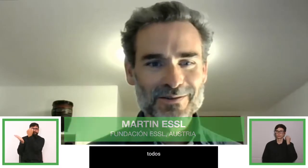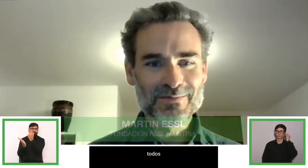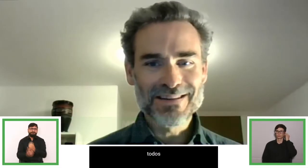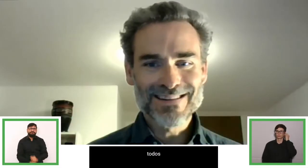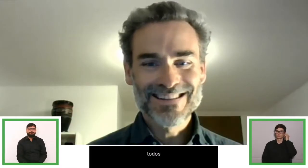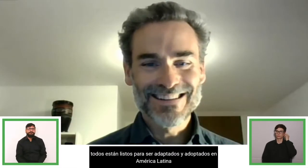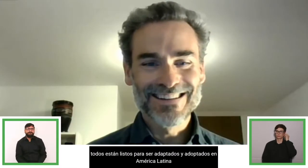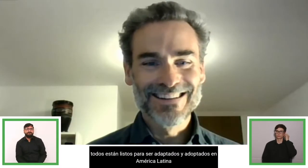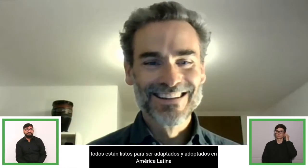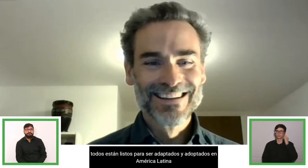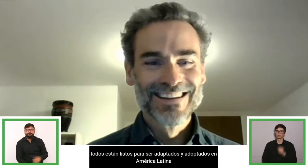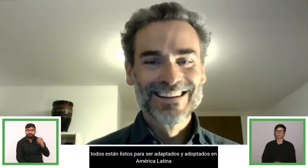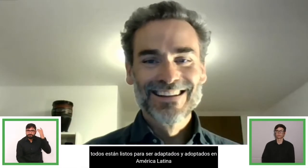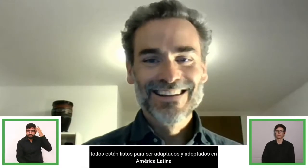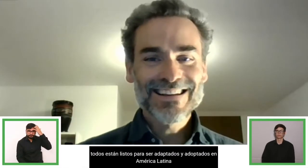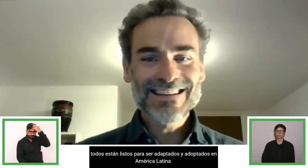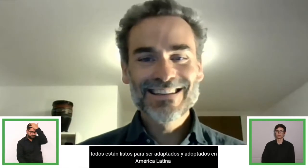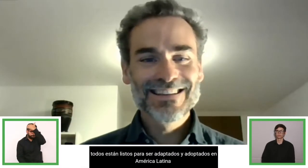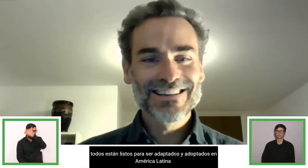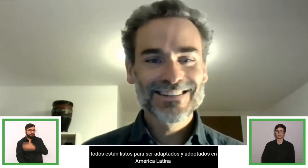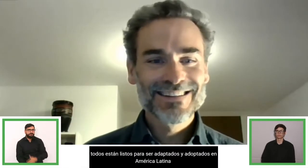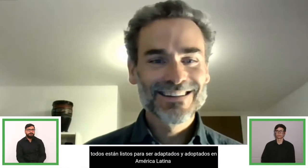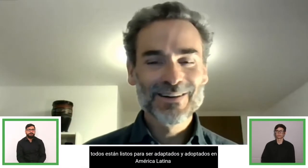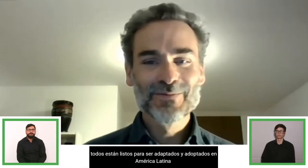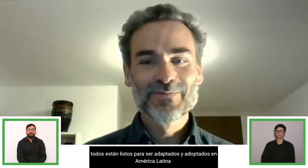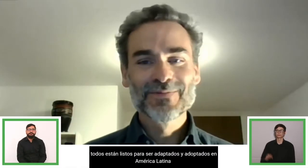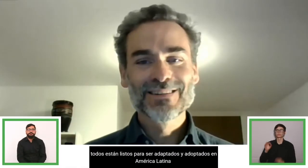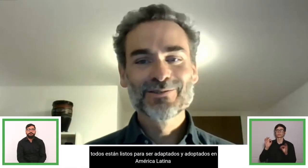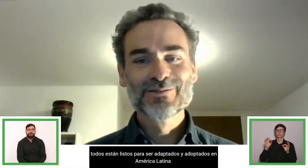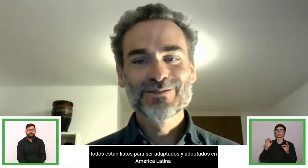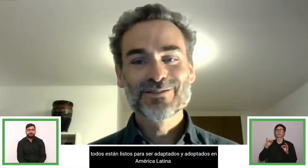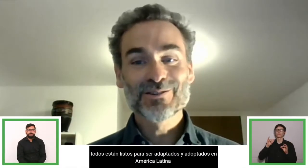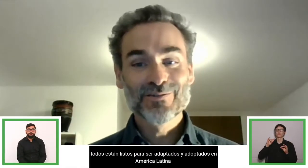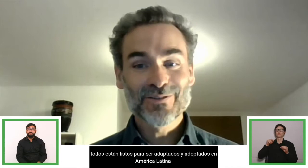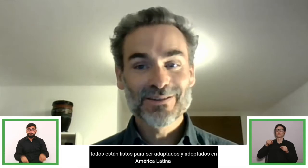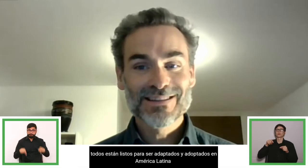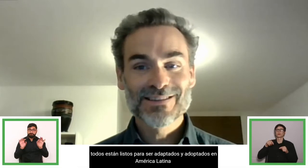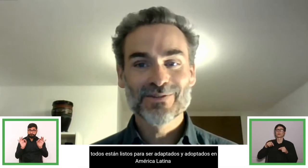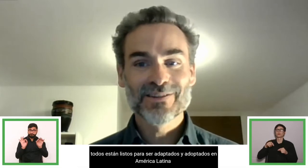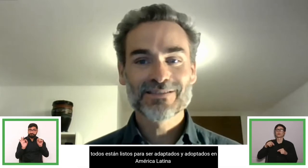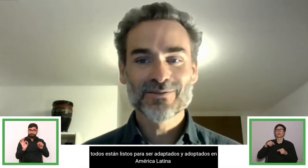Gracias, Martín. Seguiremos contigo. Marina,